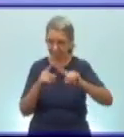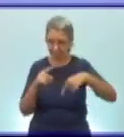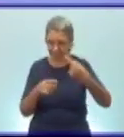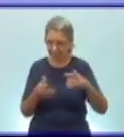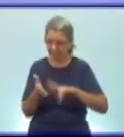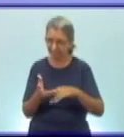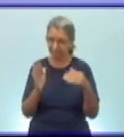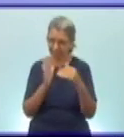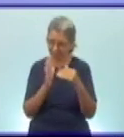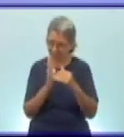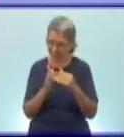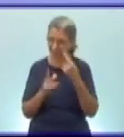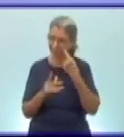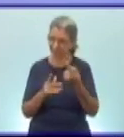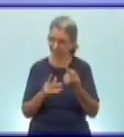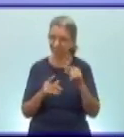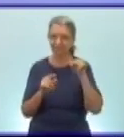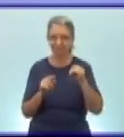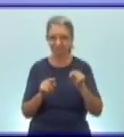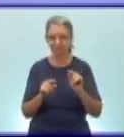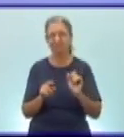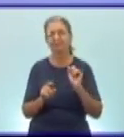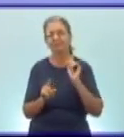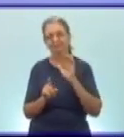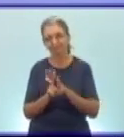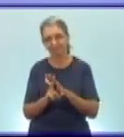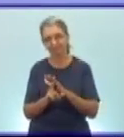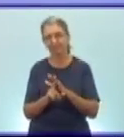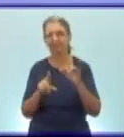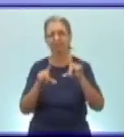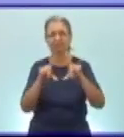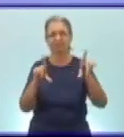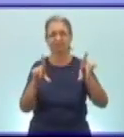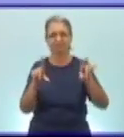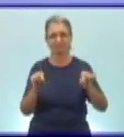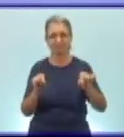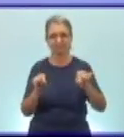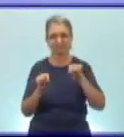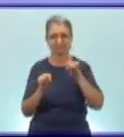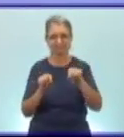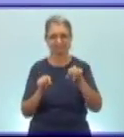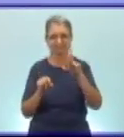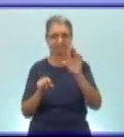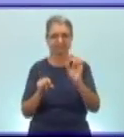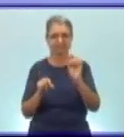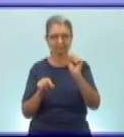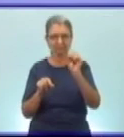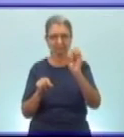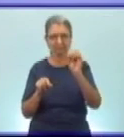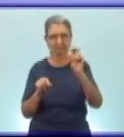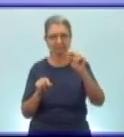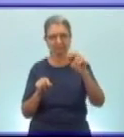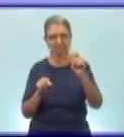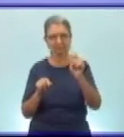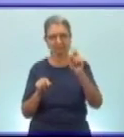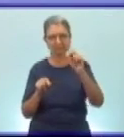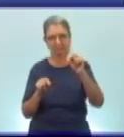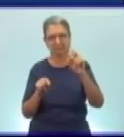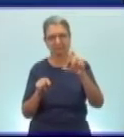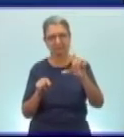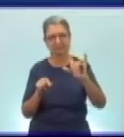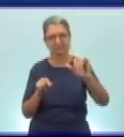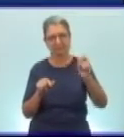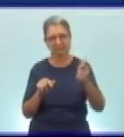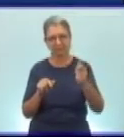independiente. Y bueno, precisamente comenzando por la definición de este fenómeno de la resonancia. Yo les propongo entonces visualizar